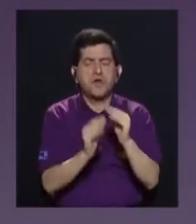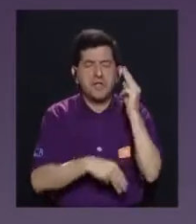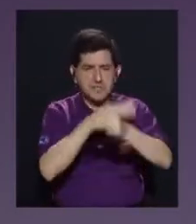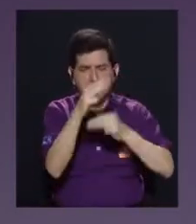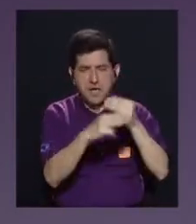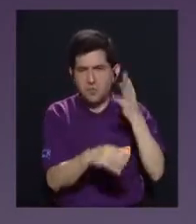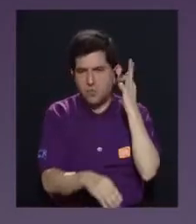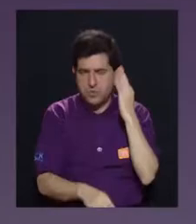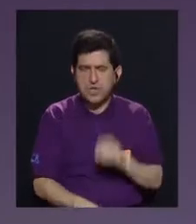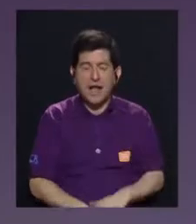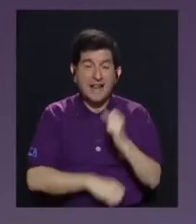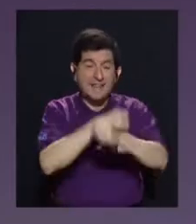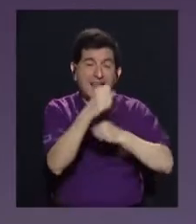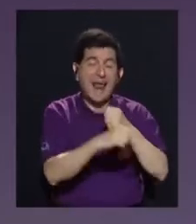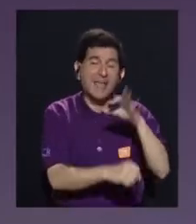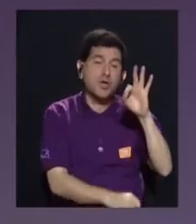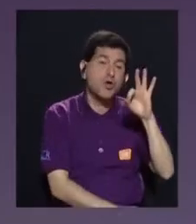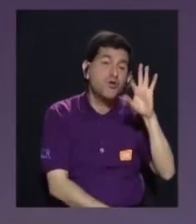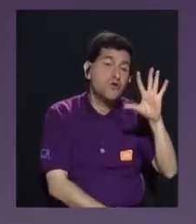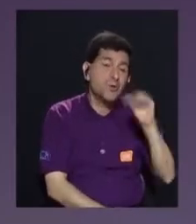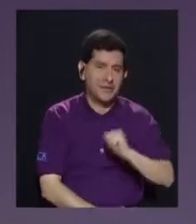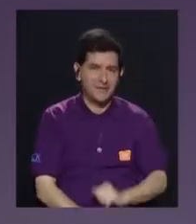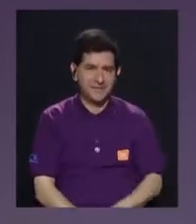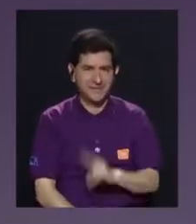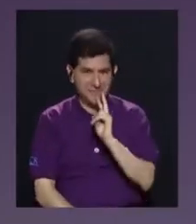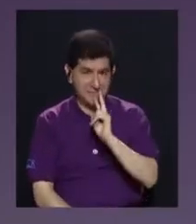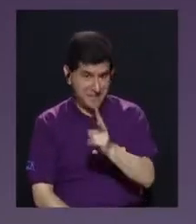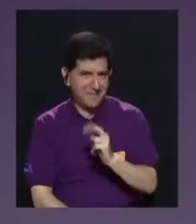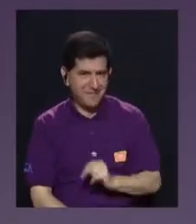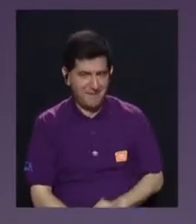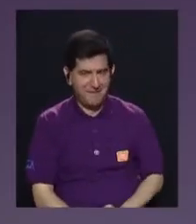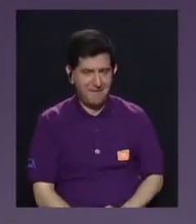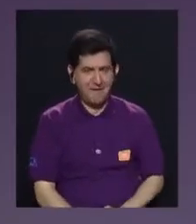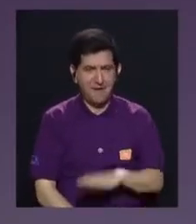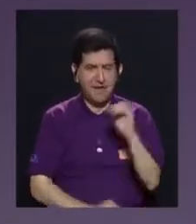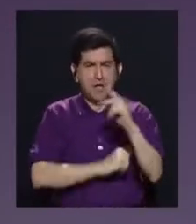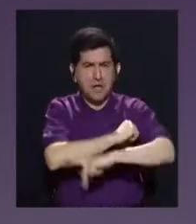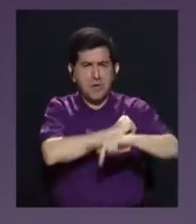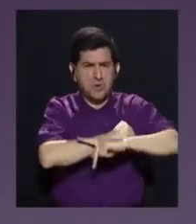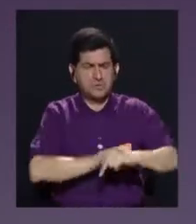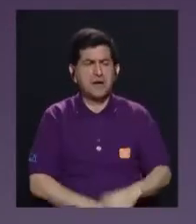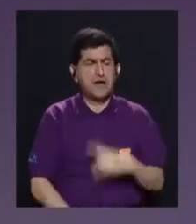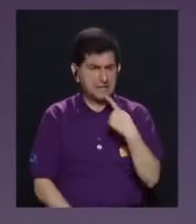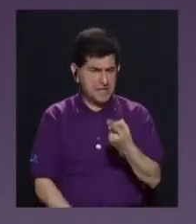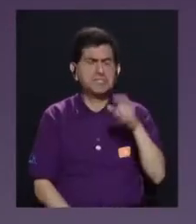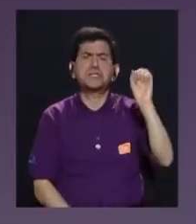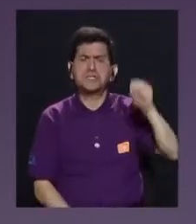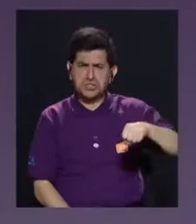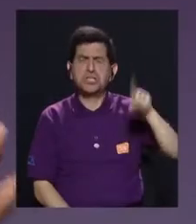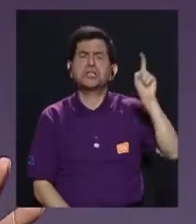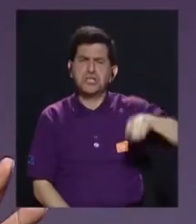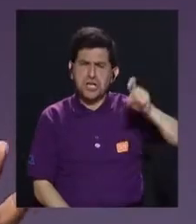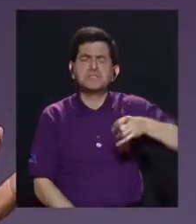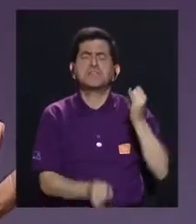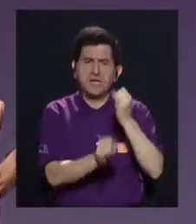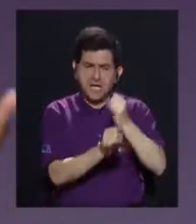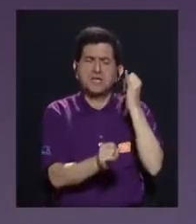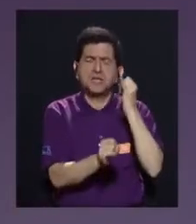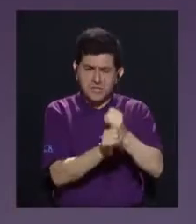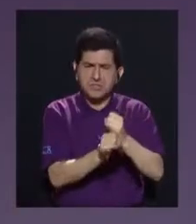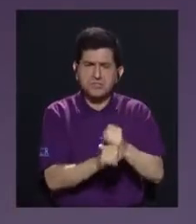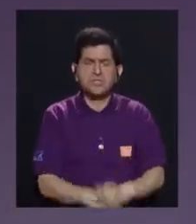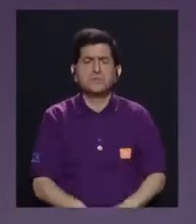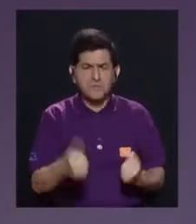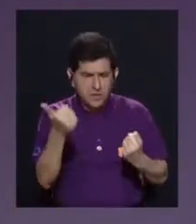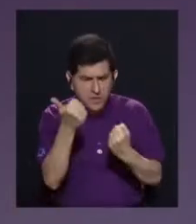del 95 verdad y los estados concluyeron en que era necesaria una institucionalidad